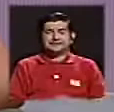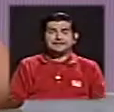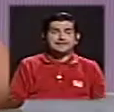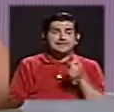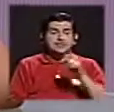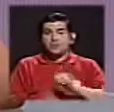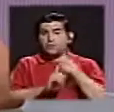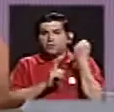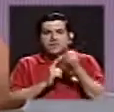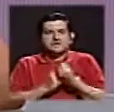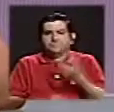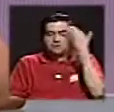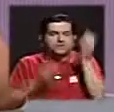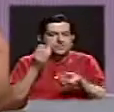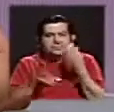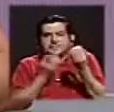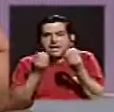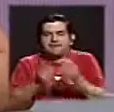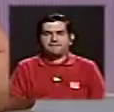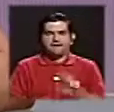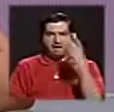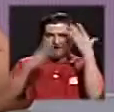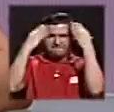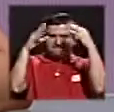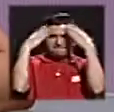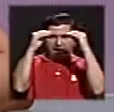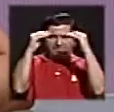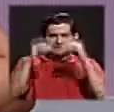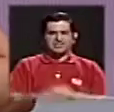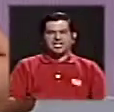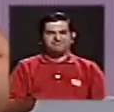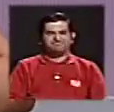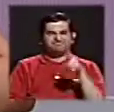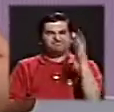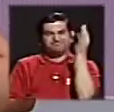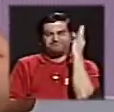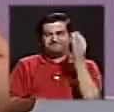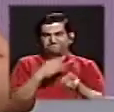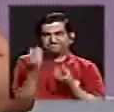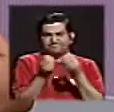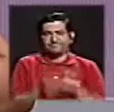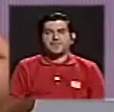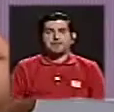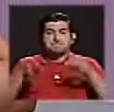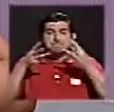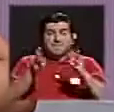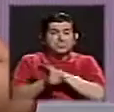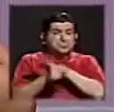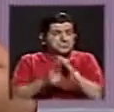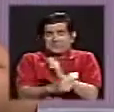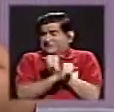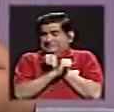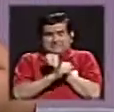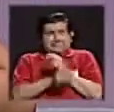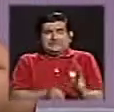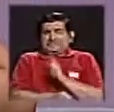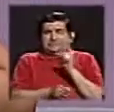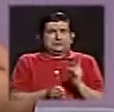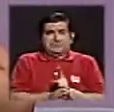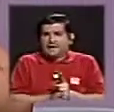se ven, precisamente por esa falta de información, recurren a métodos completamente inseguros. Y